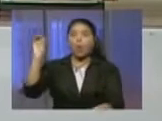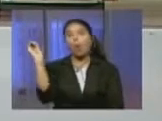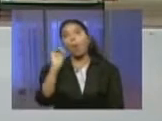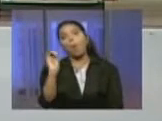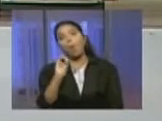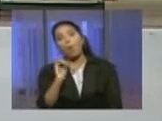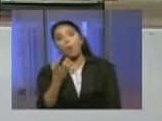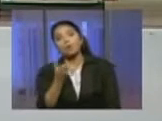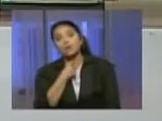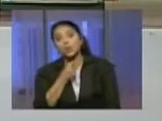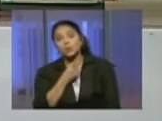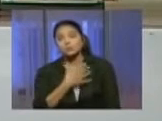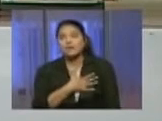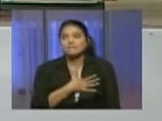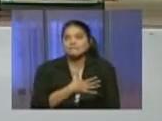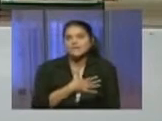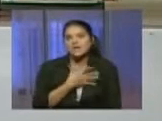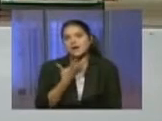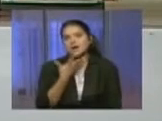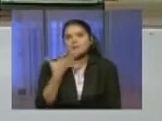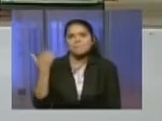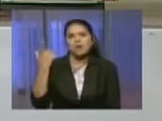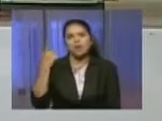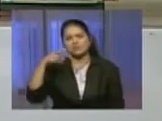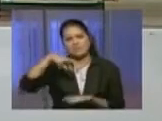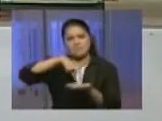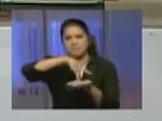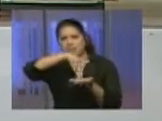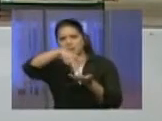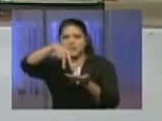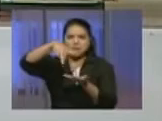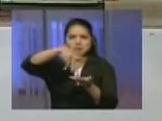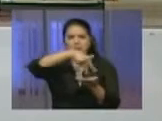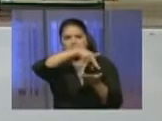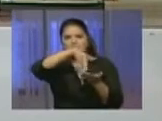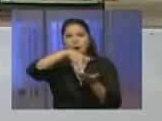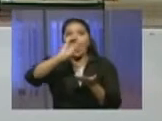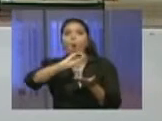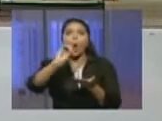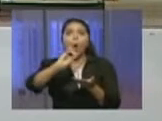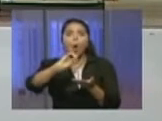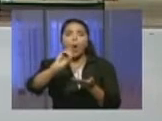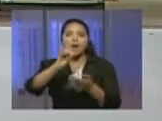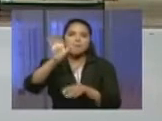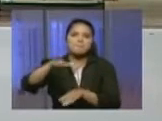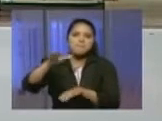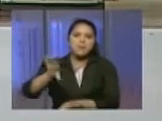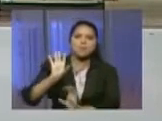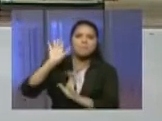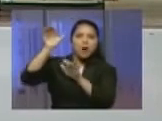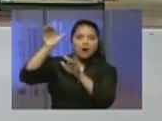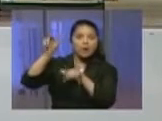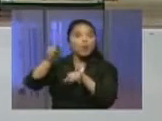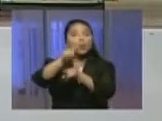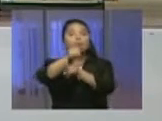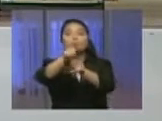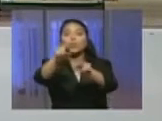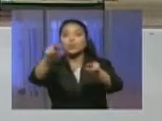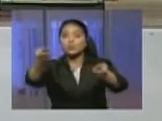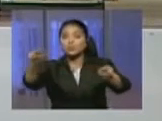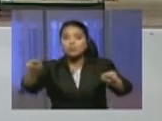o le gustaría ser gimnasta eh o basquetbolista bueno todos ustedes miren